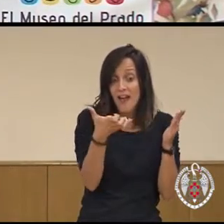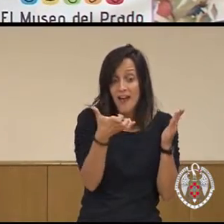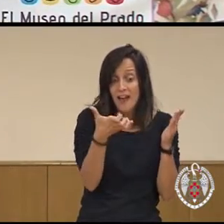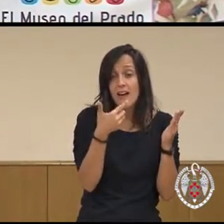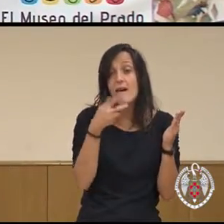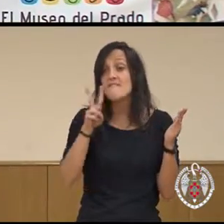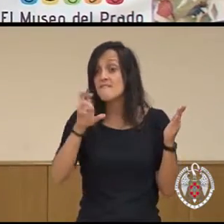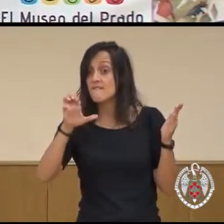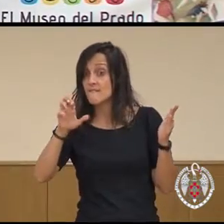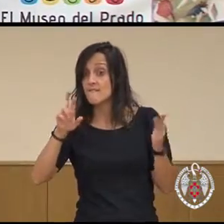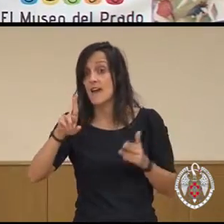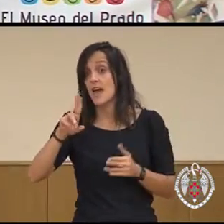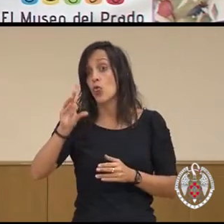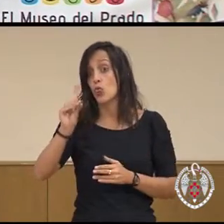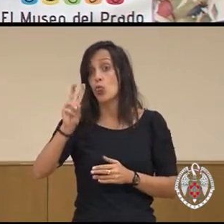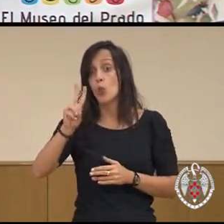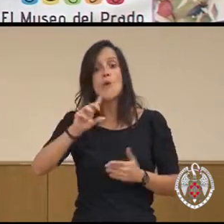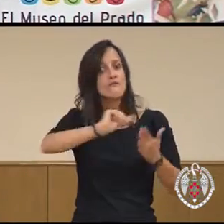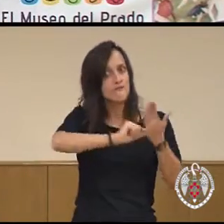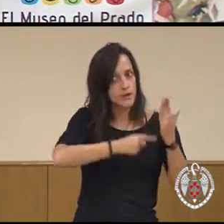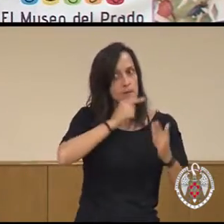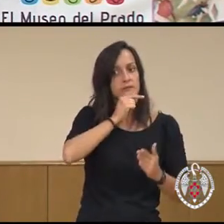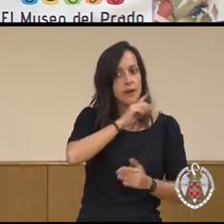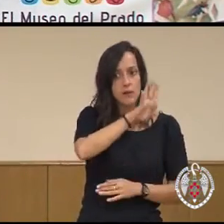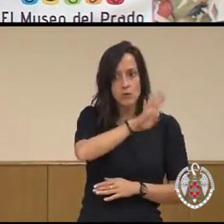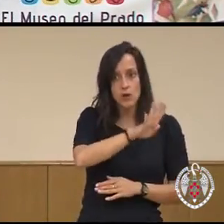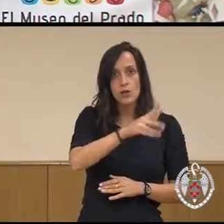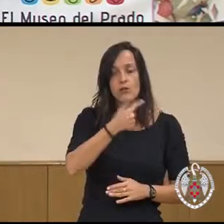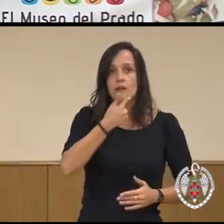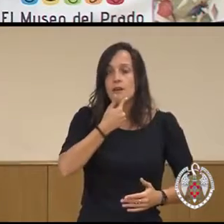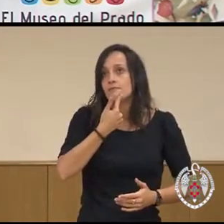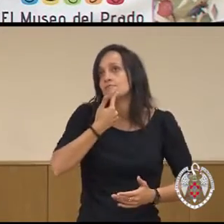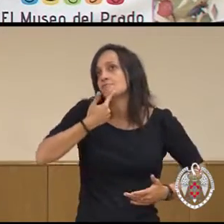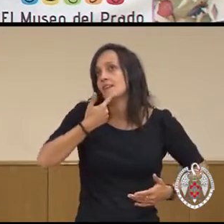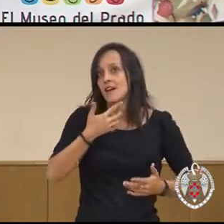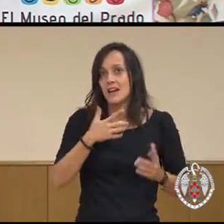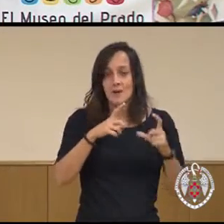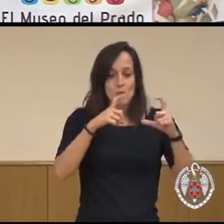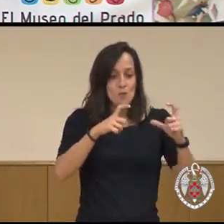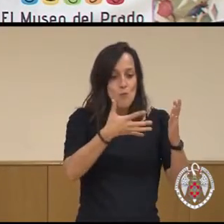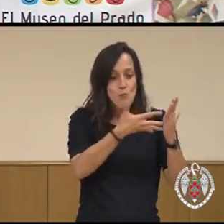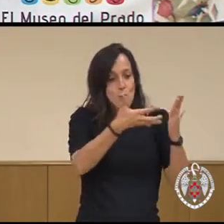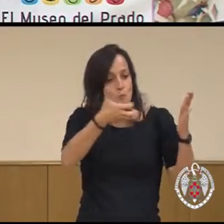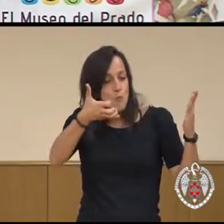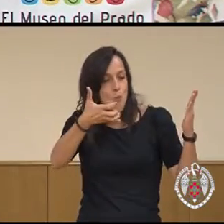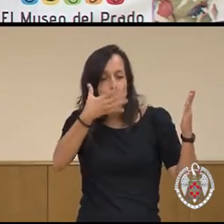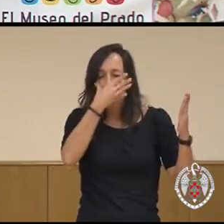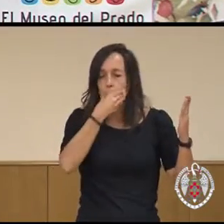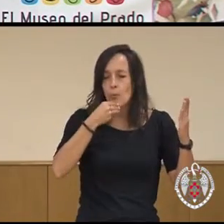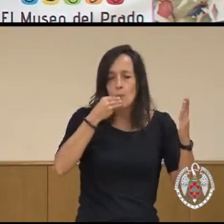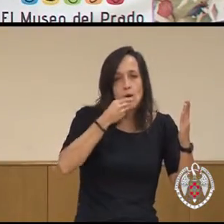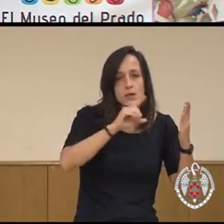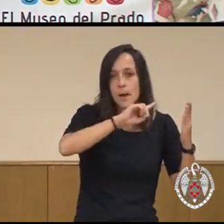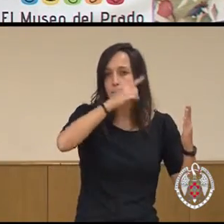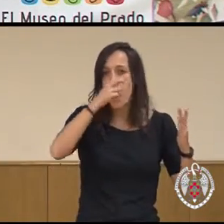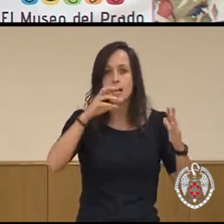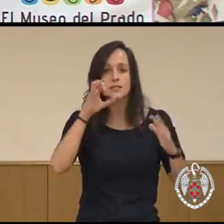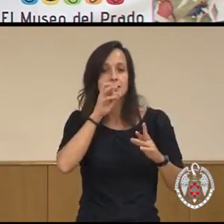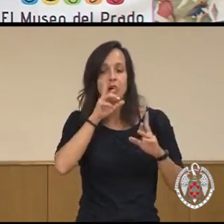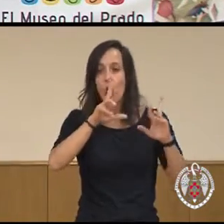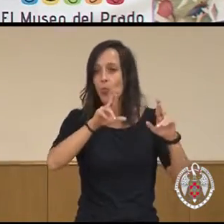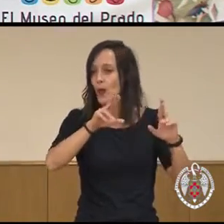firmada por Felipe IV, que no es ni mucho menos la pieza más bonita de nuestro siglo de oro,